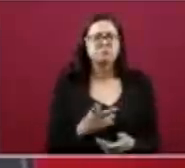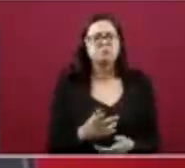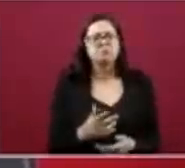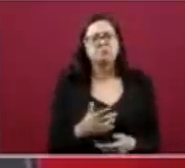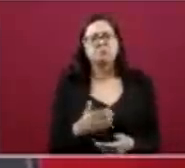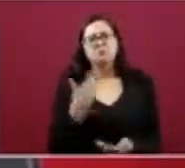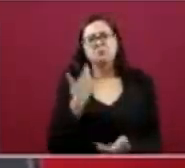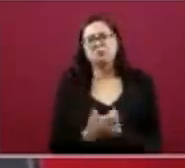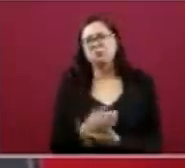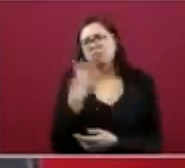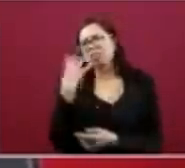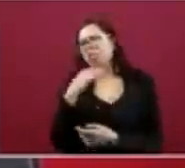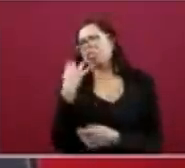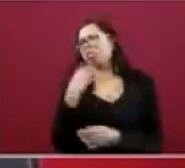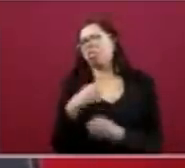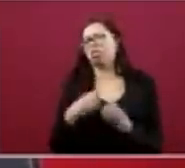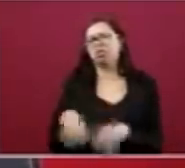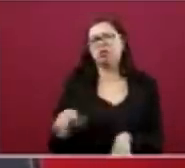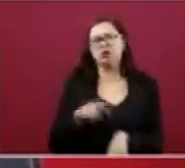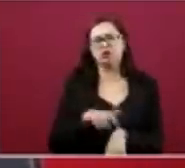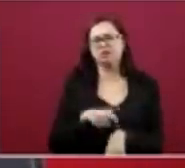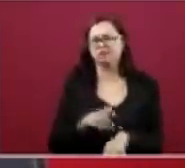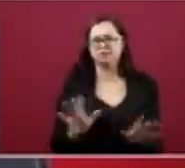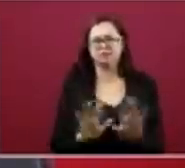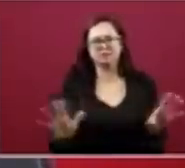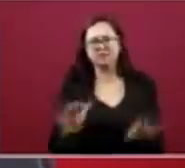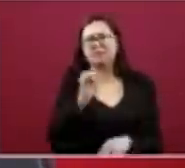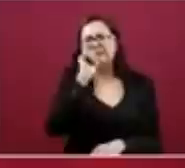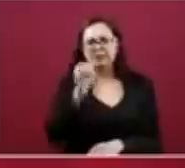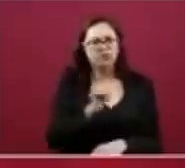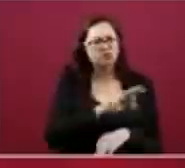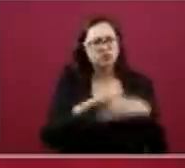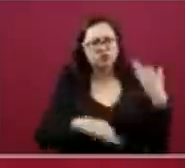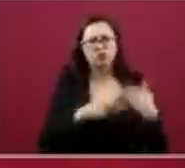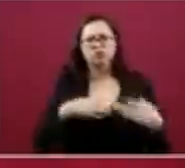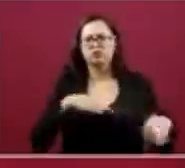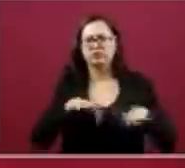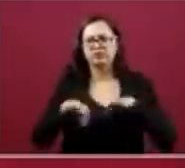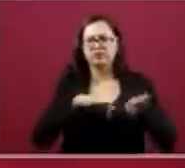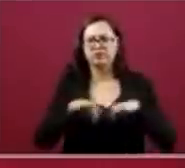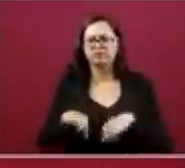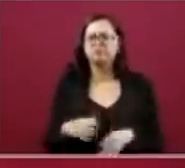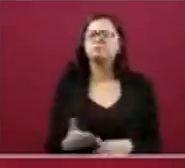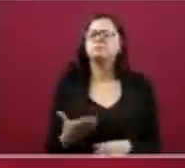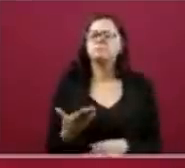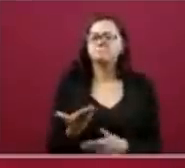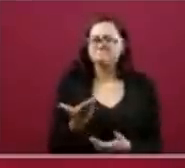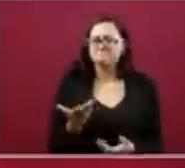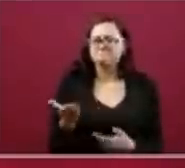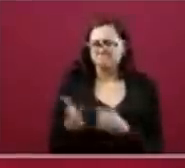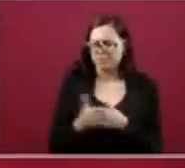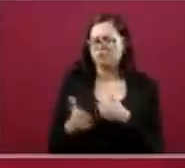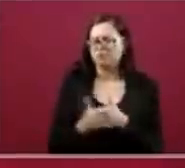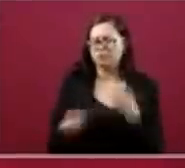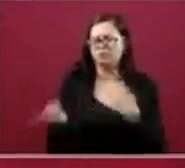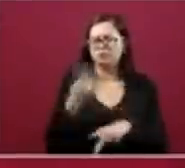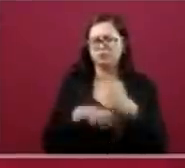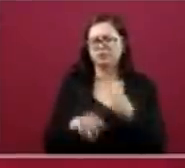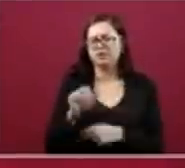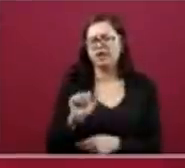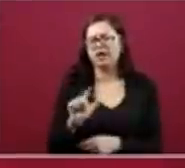tiempo. Entonces, vienen Alfonso y